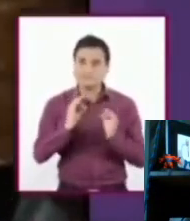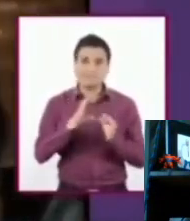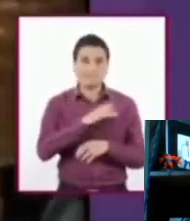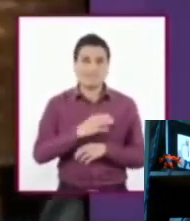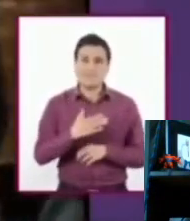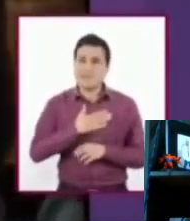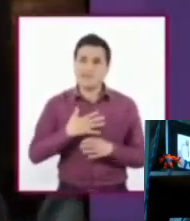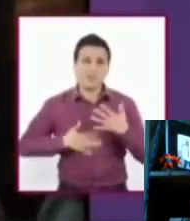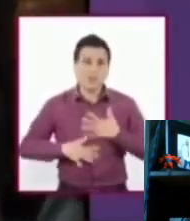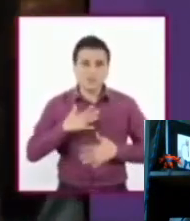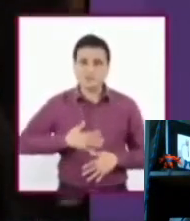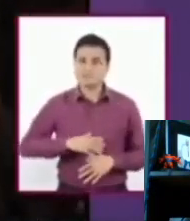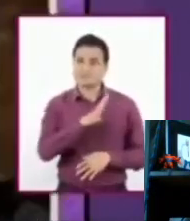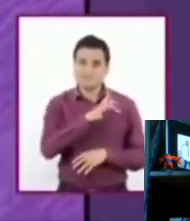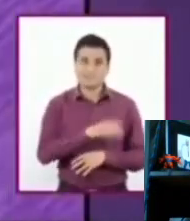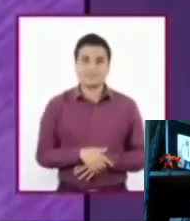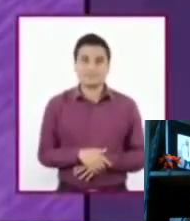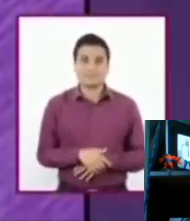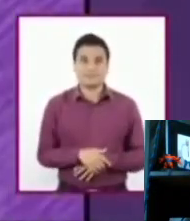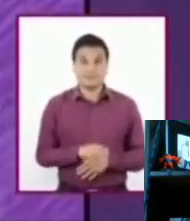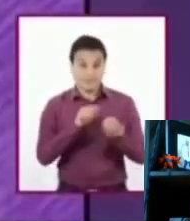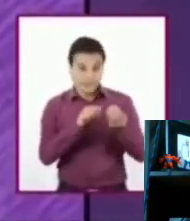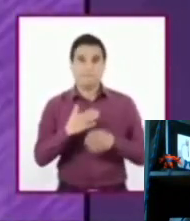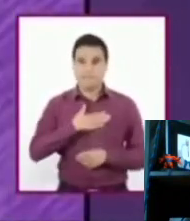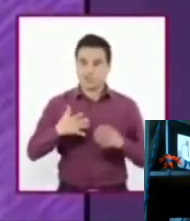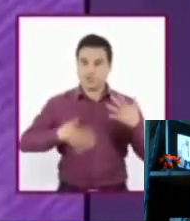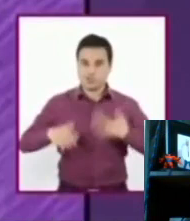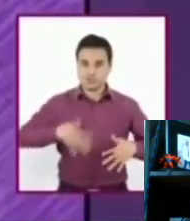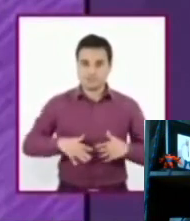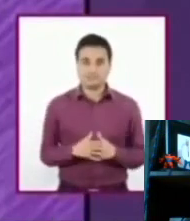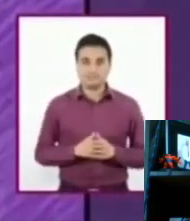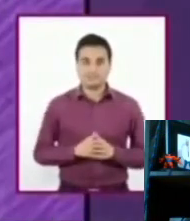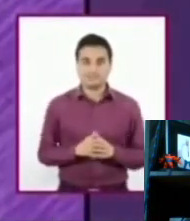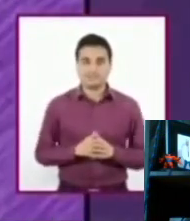hoy we are my close